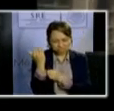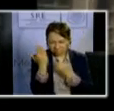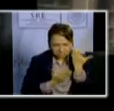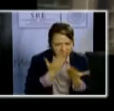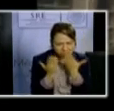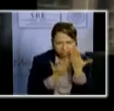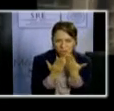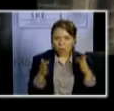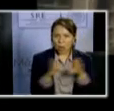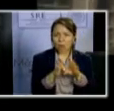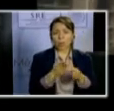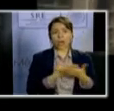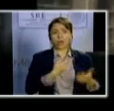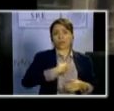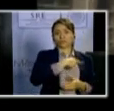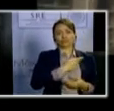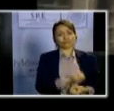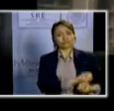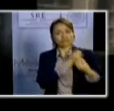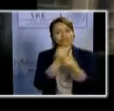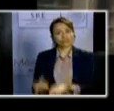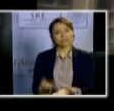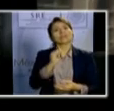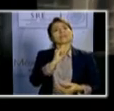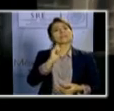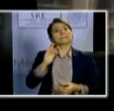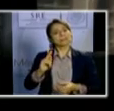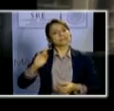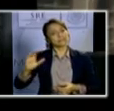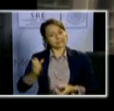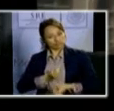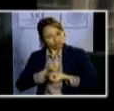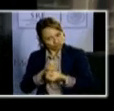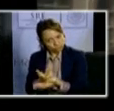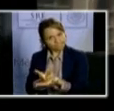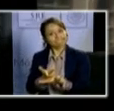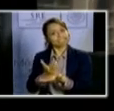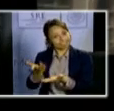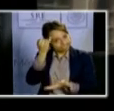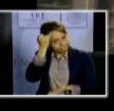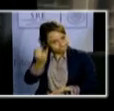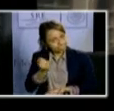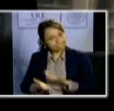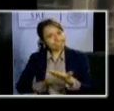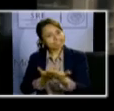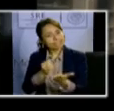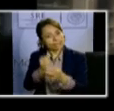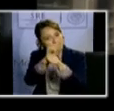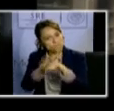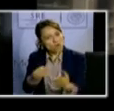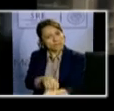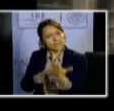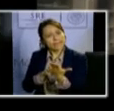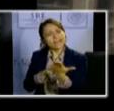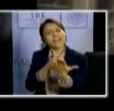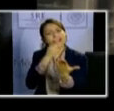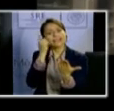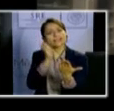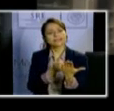contribuyente del quinto reporte del IPCC, que nos dice lo siguiente: tenemos la